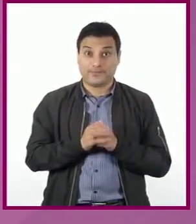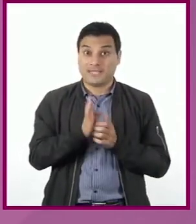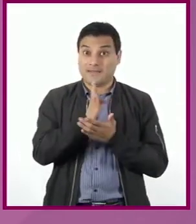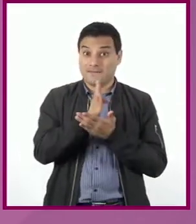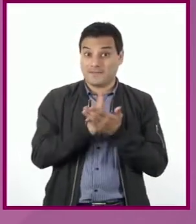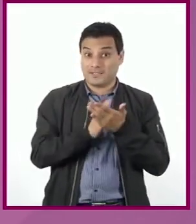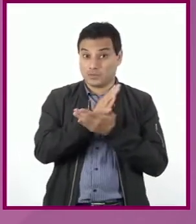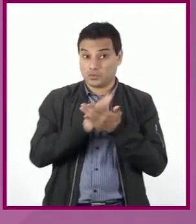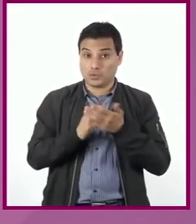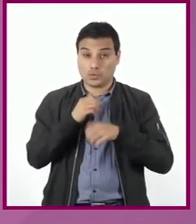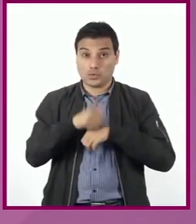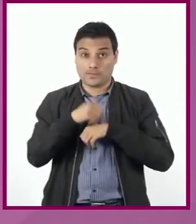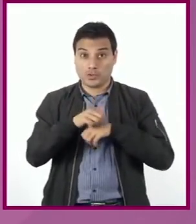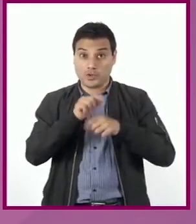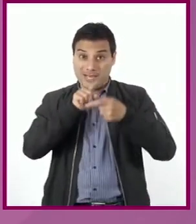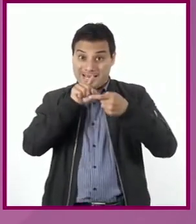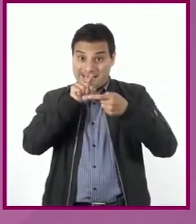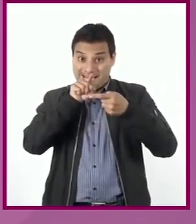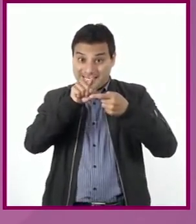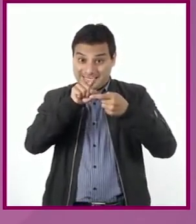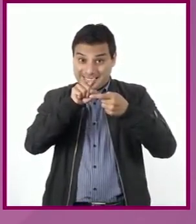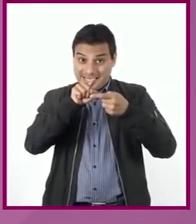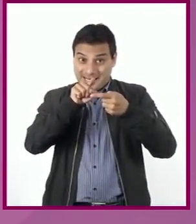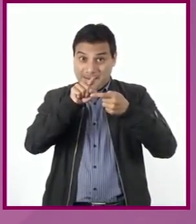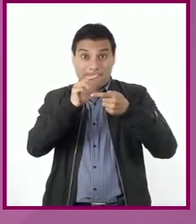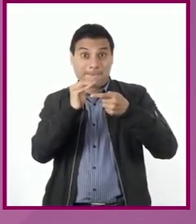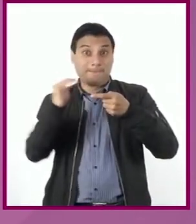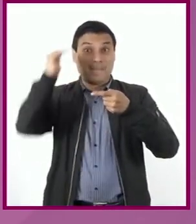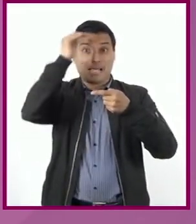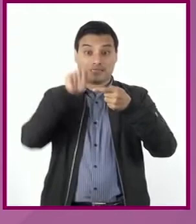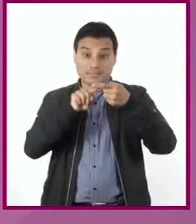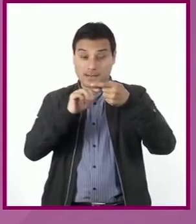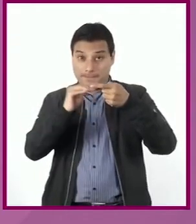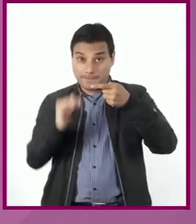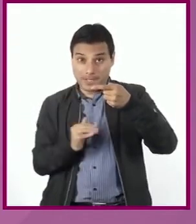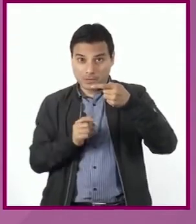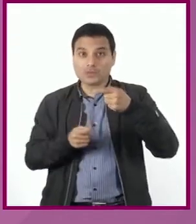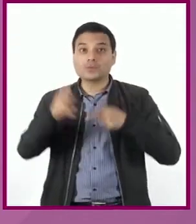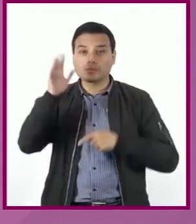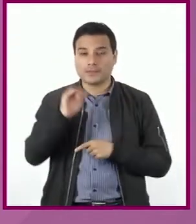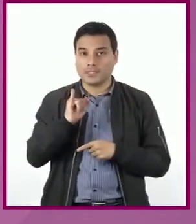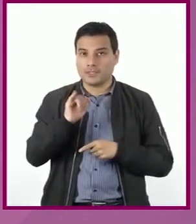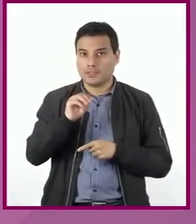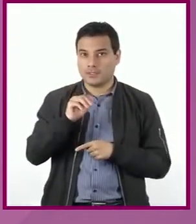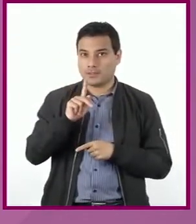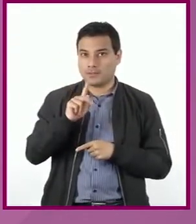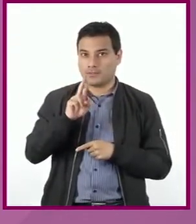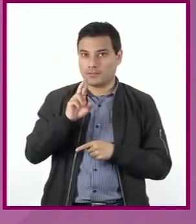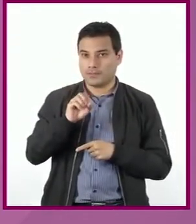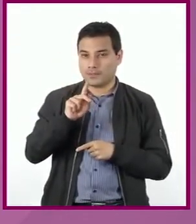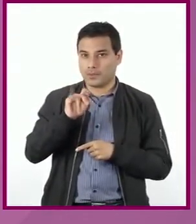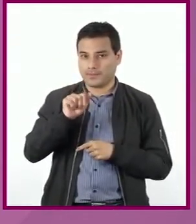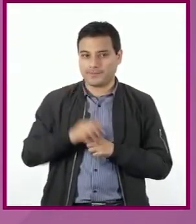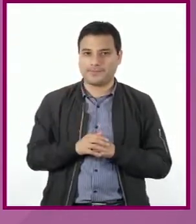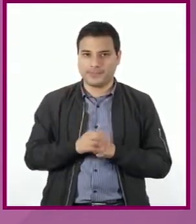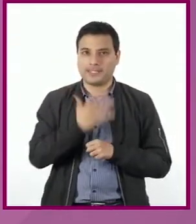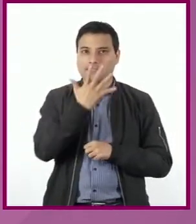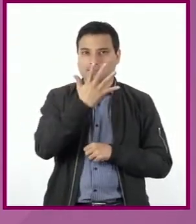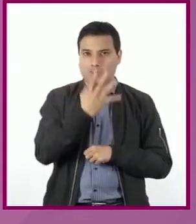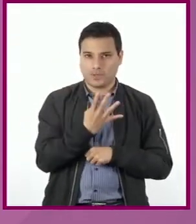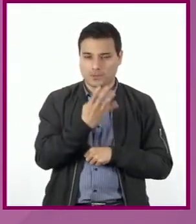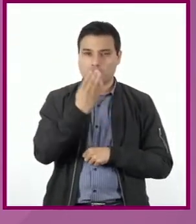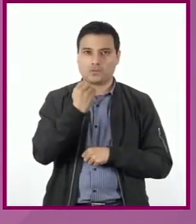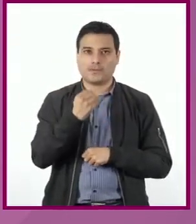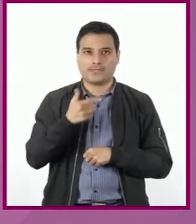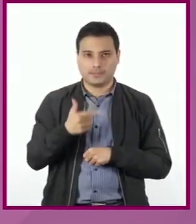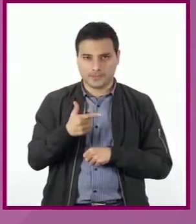numeradores sean mayores que sus denominadores, se trata de fracciones impropias. 5 cuartos, 9 séptimos,